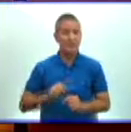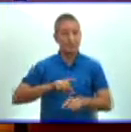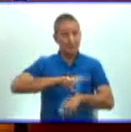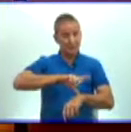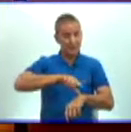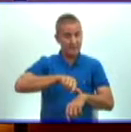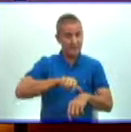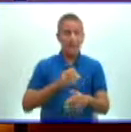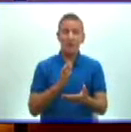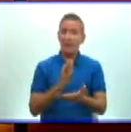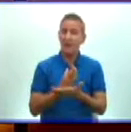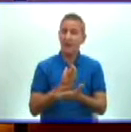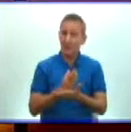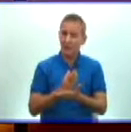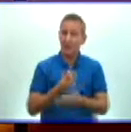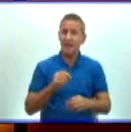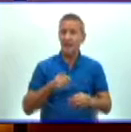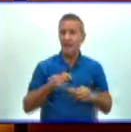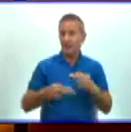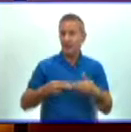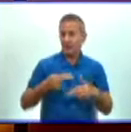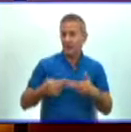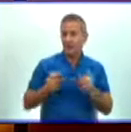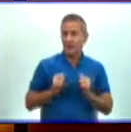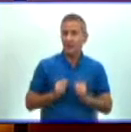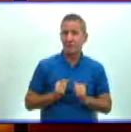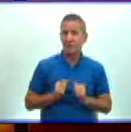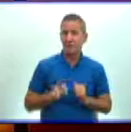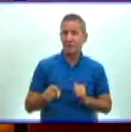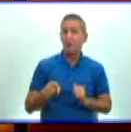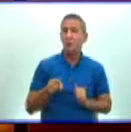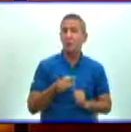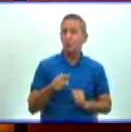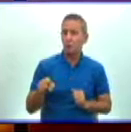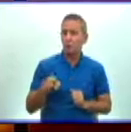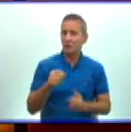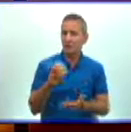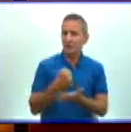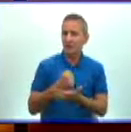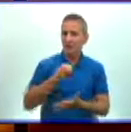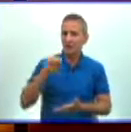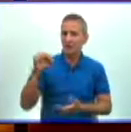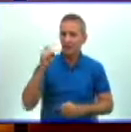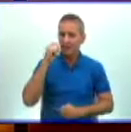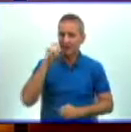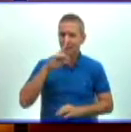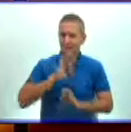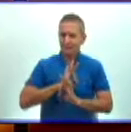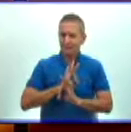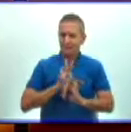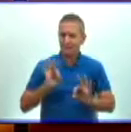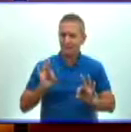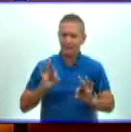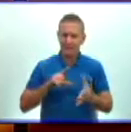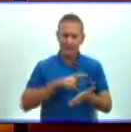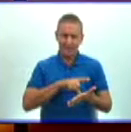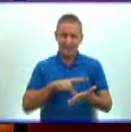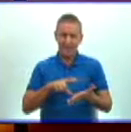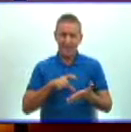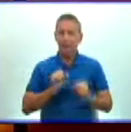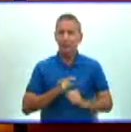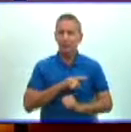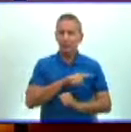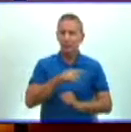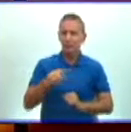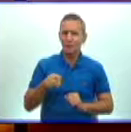de ejecución ustedes logren la terminación perfecta de su texto. Por tanto,